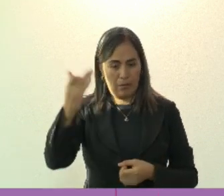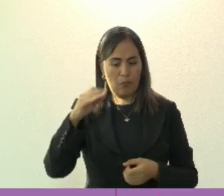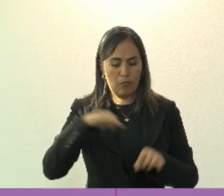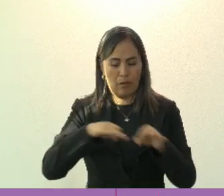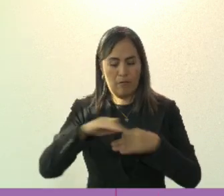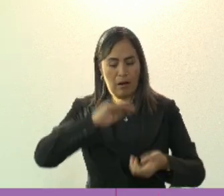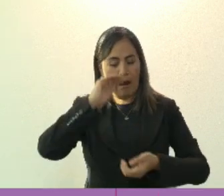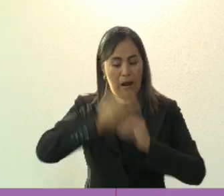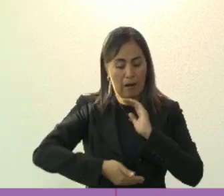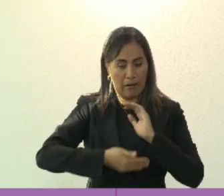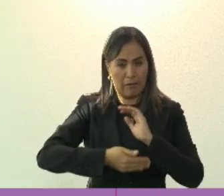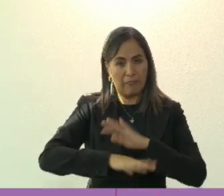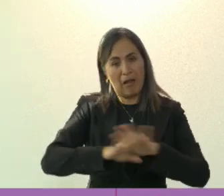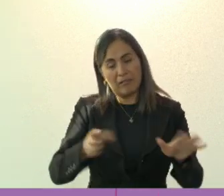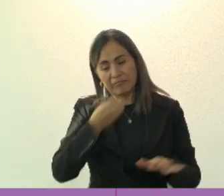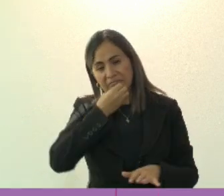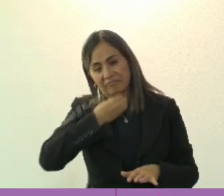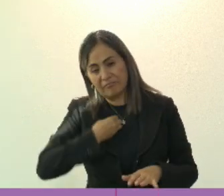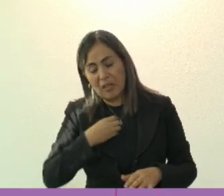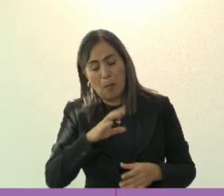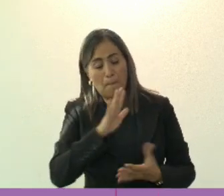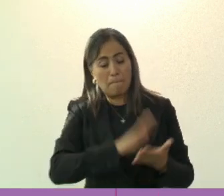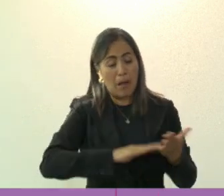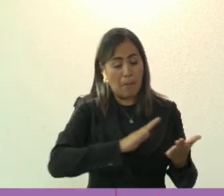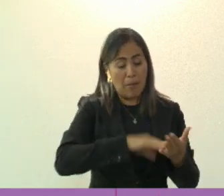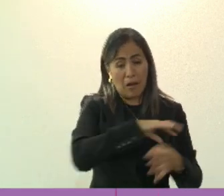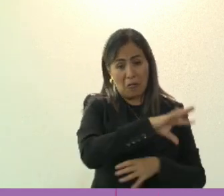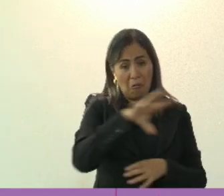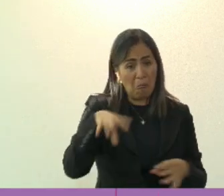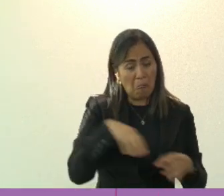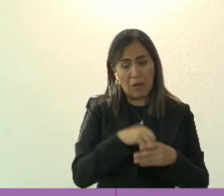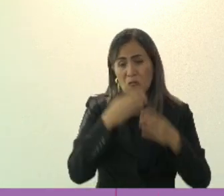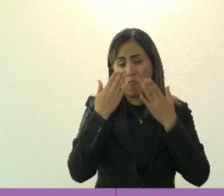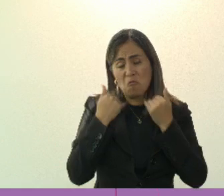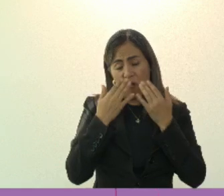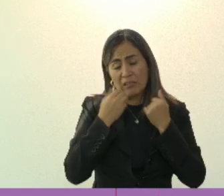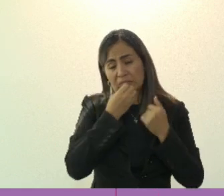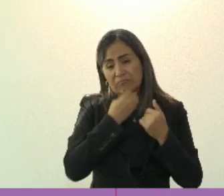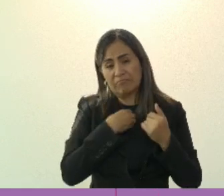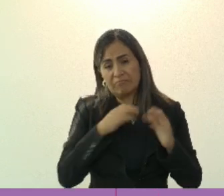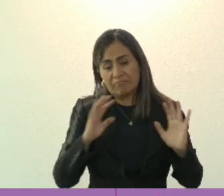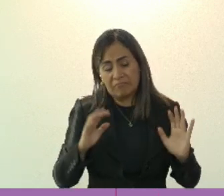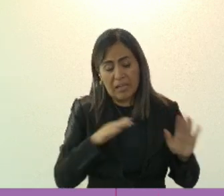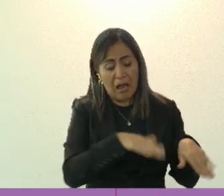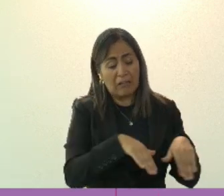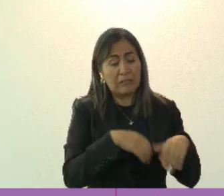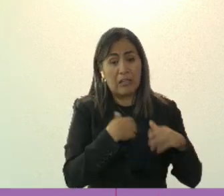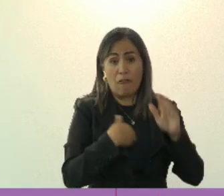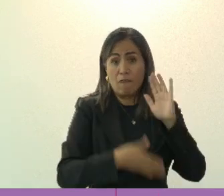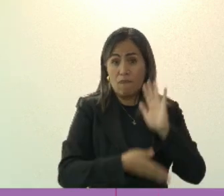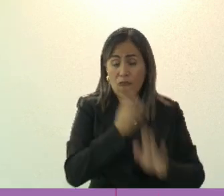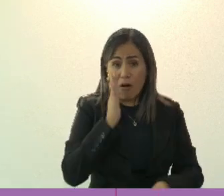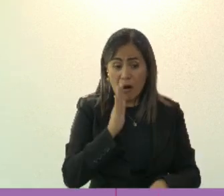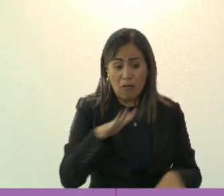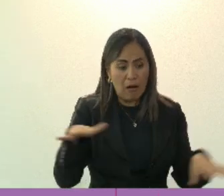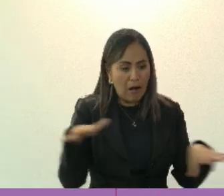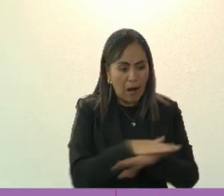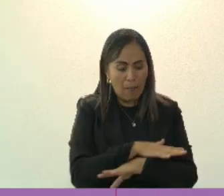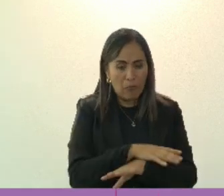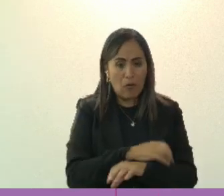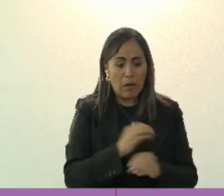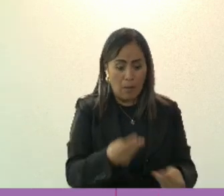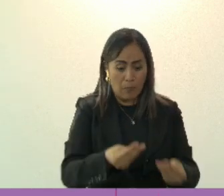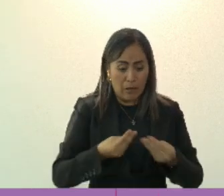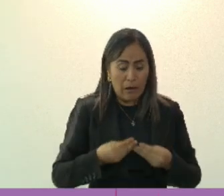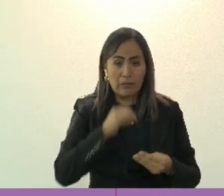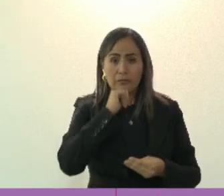ahí te encargo si no tengo todos mis documentos perfectamente establecidos, como lo decían, se fueron y no me dejaron nada. No, al contrario, hay